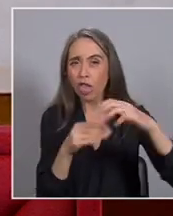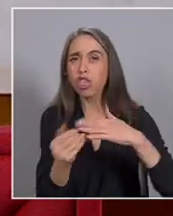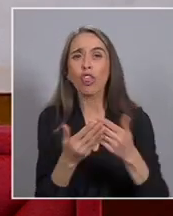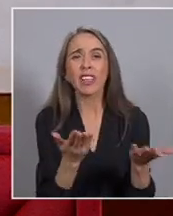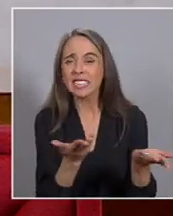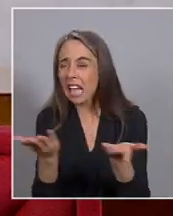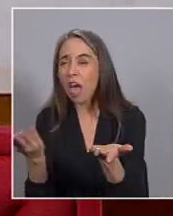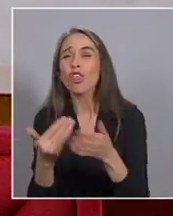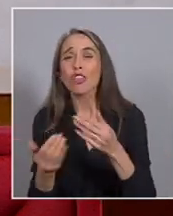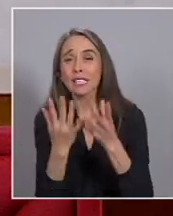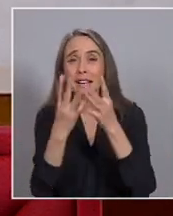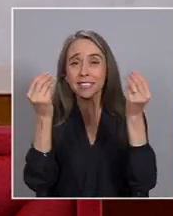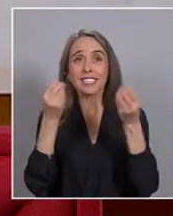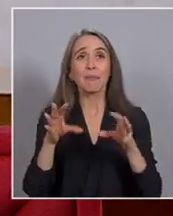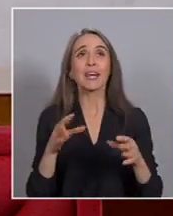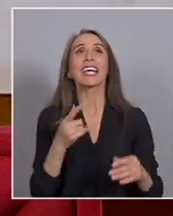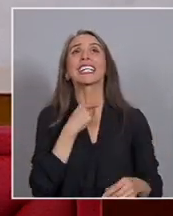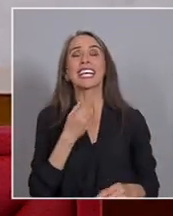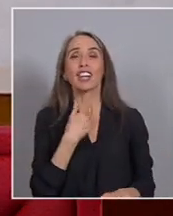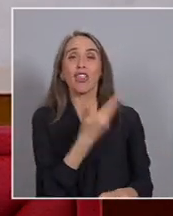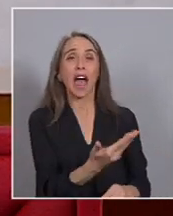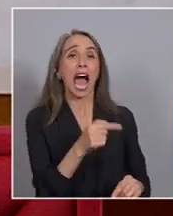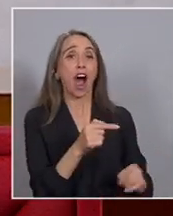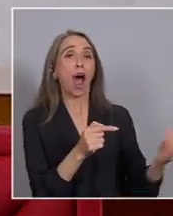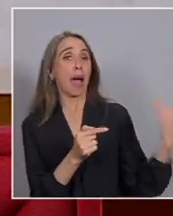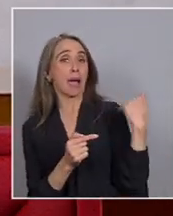Bueno, le íbamos a dar una solución, pero